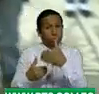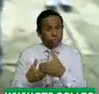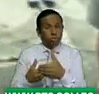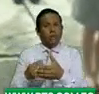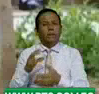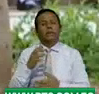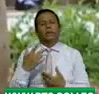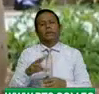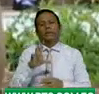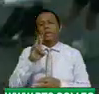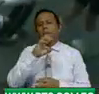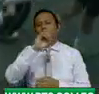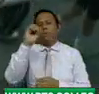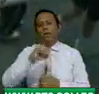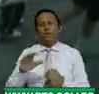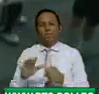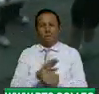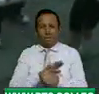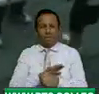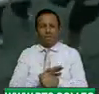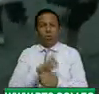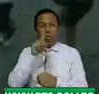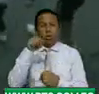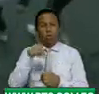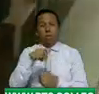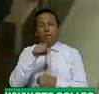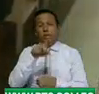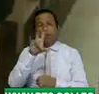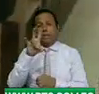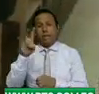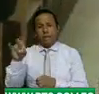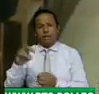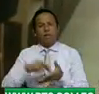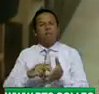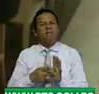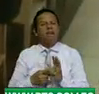70%, 11.197 entidades, es decir,